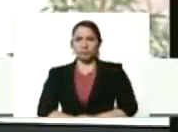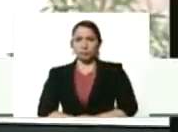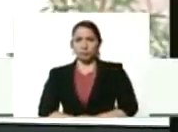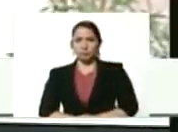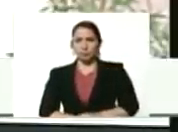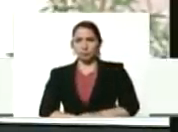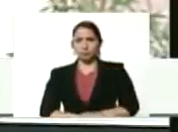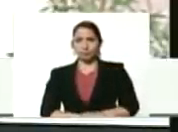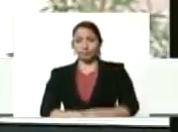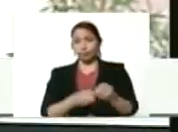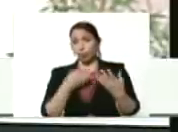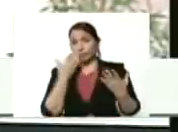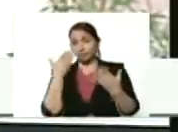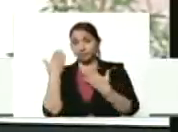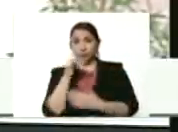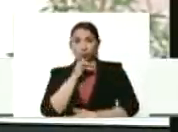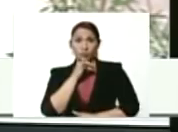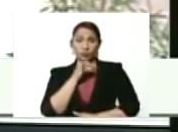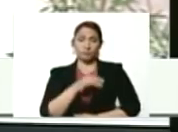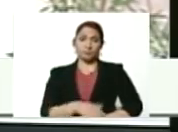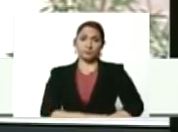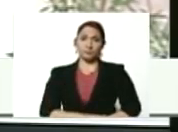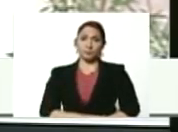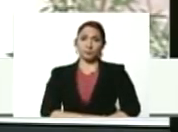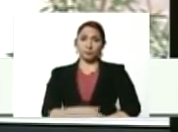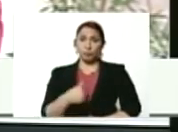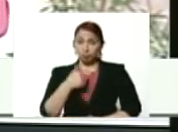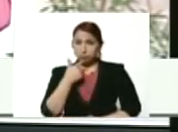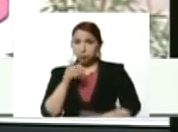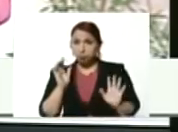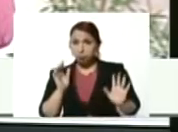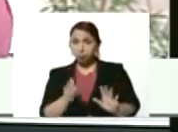Aquí está, pues, lo que yo les decía.